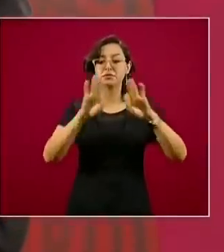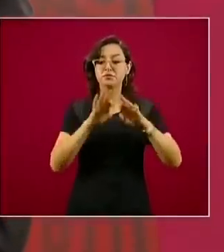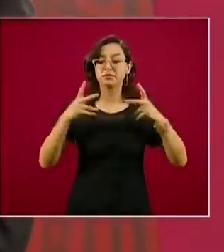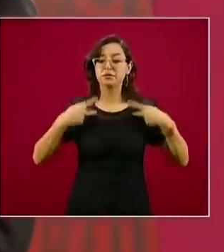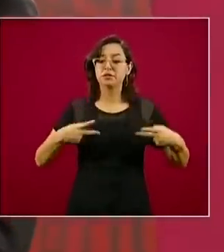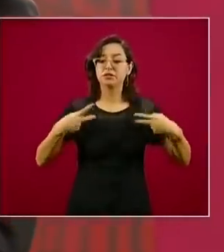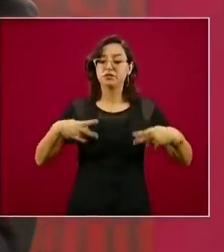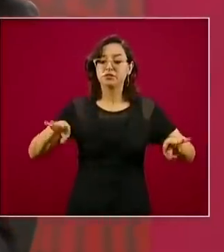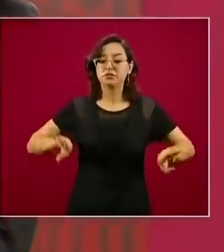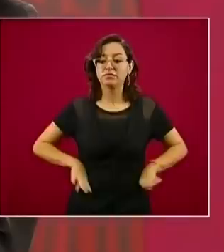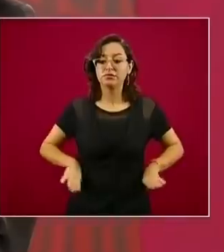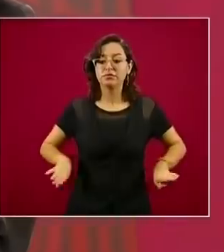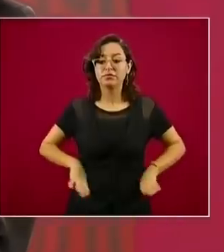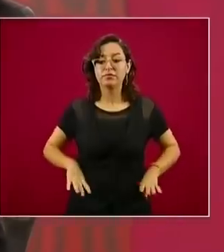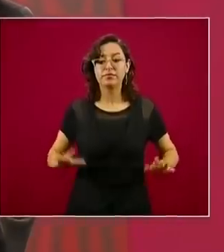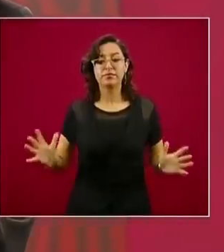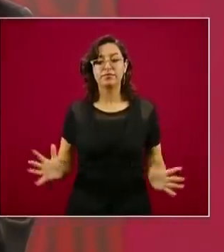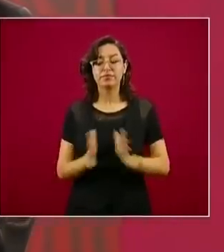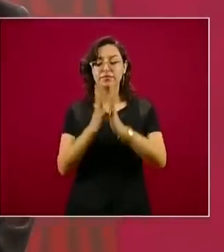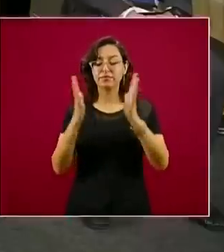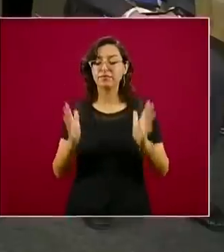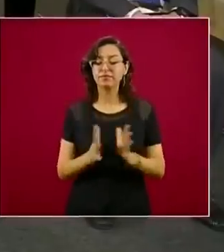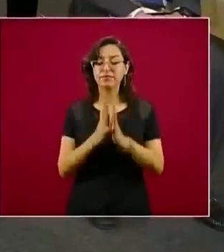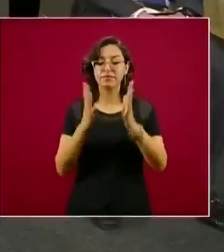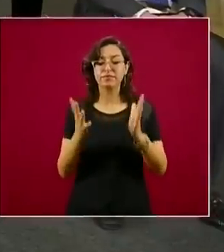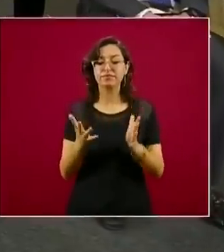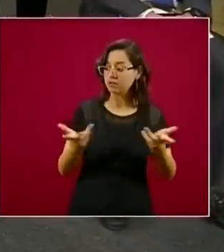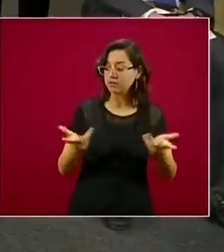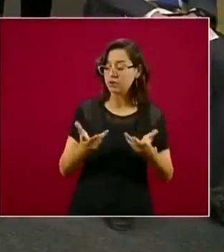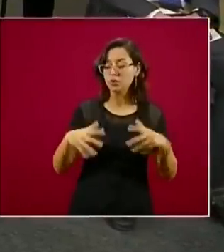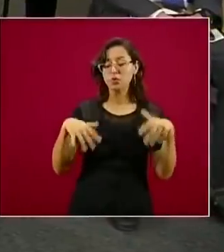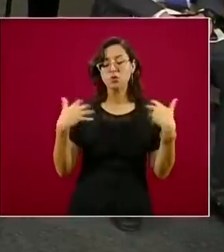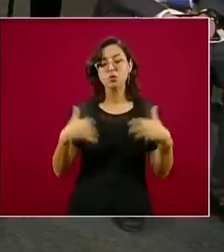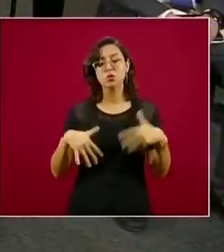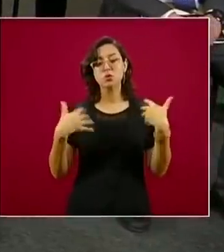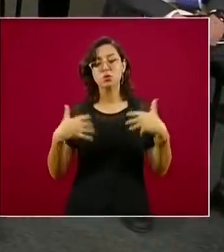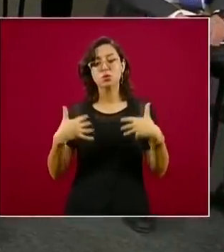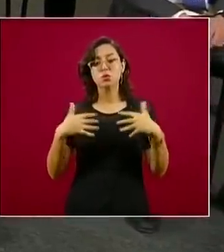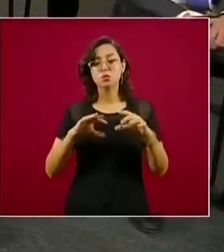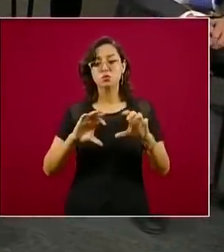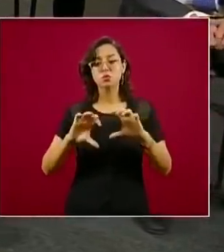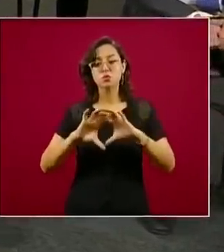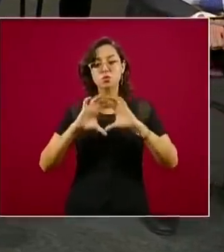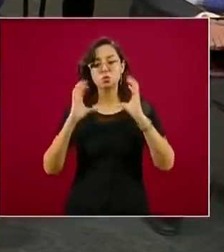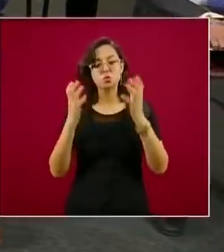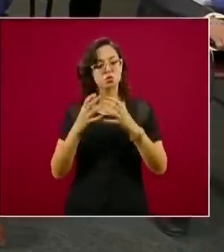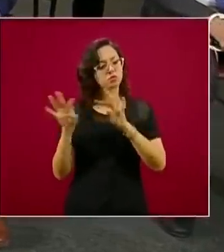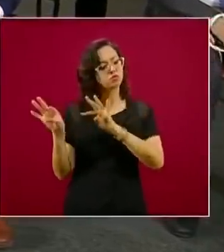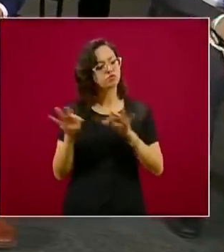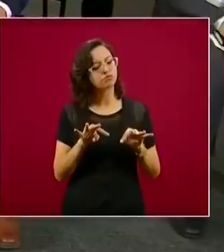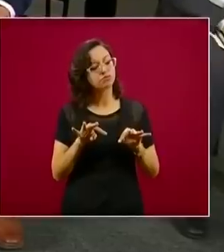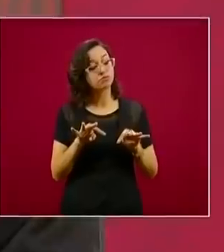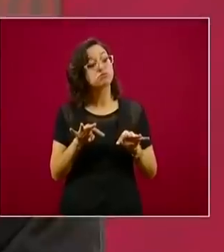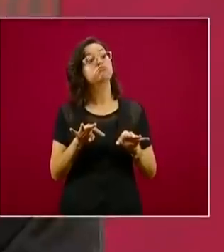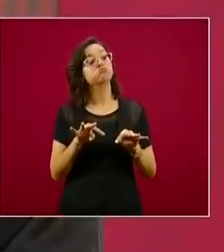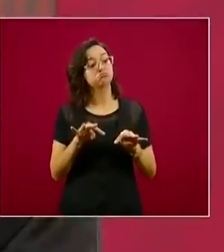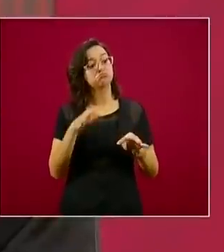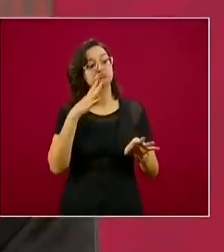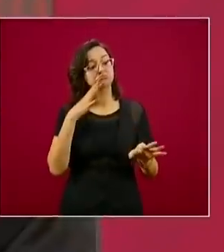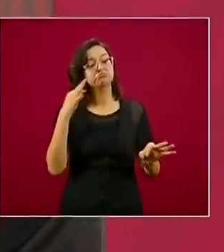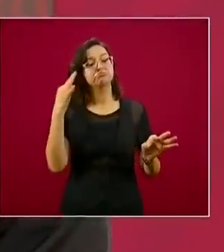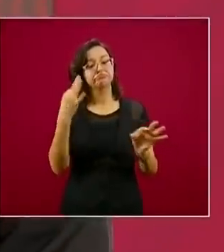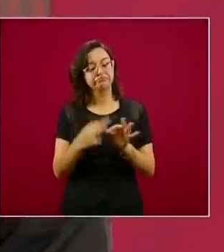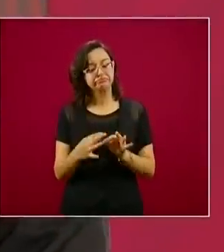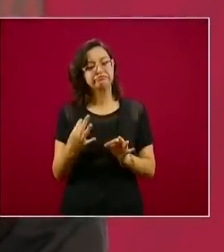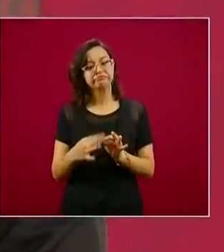está dando un ejemplo al mundo de ser un pueblo responsable,